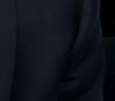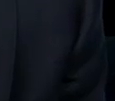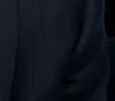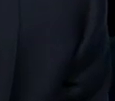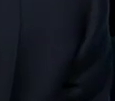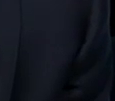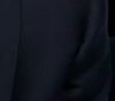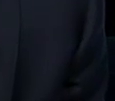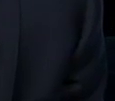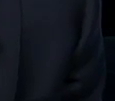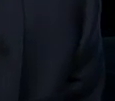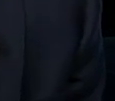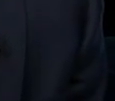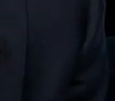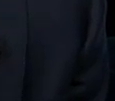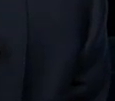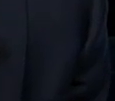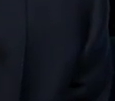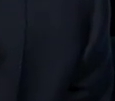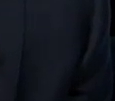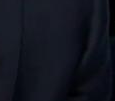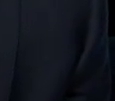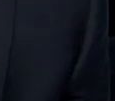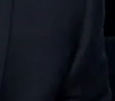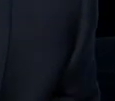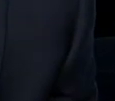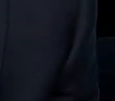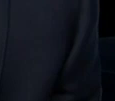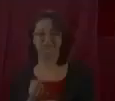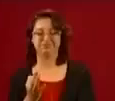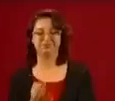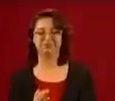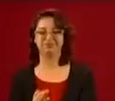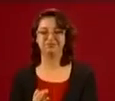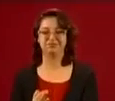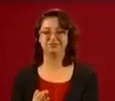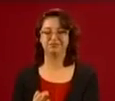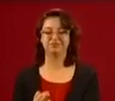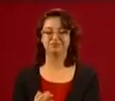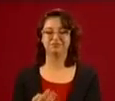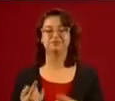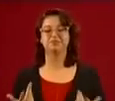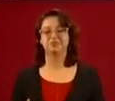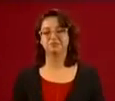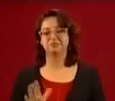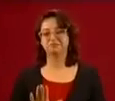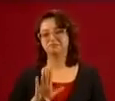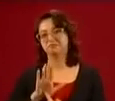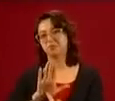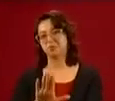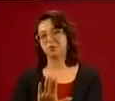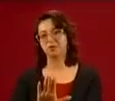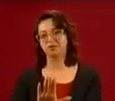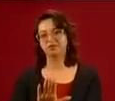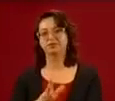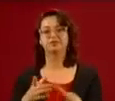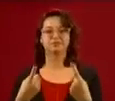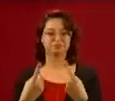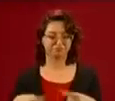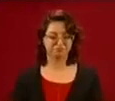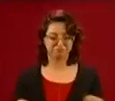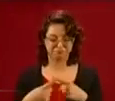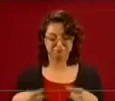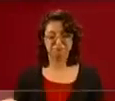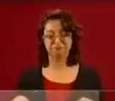Ayer el presidente López Obrador entregó instrumentos musicales a 7 bandas indígenas originarias de Oaxaca, esto en Palacio Nacional. El equipamiento fue adquirido